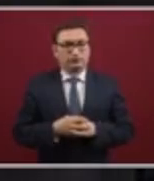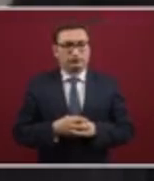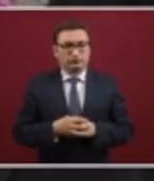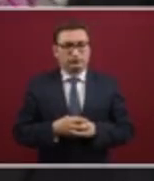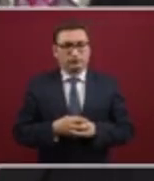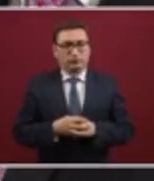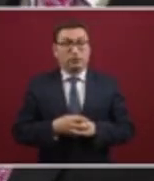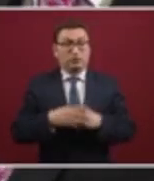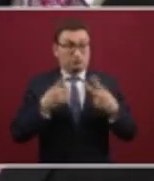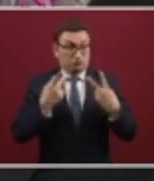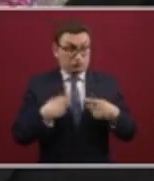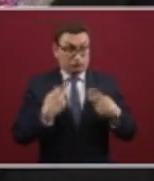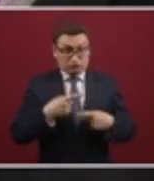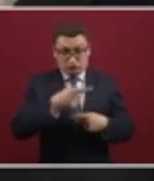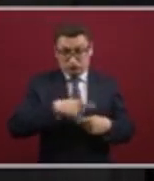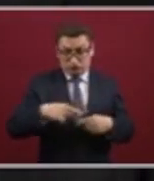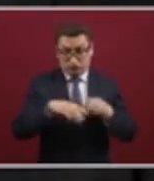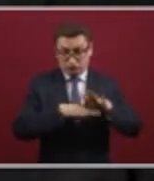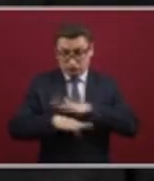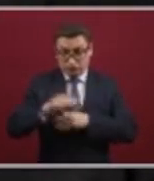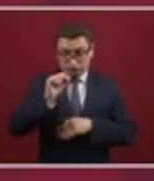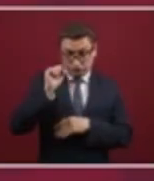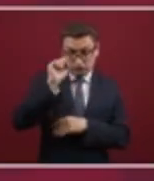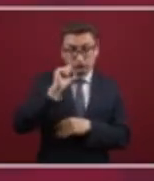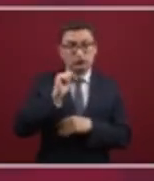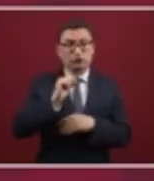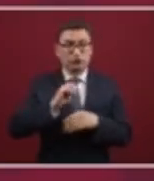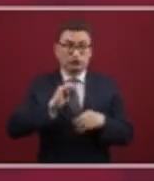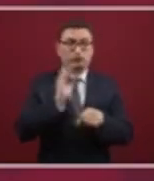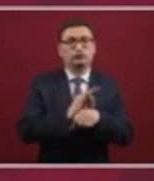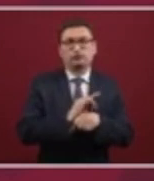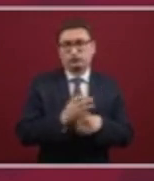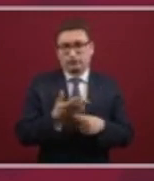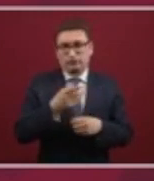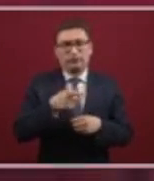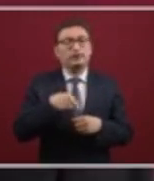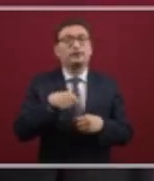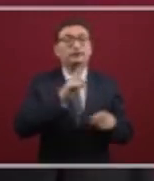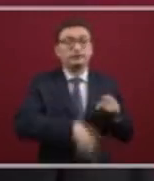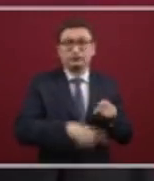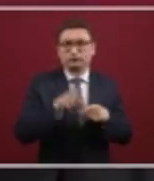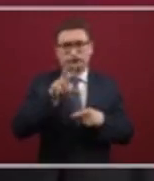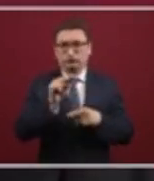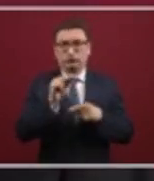de base, sindicalizados, el ajuste es arriba.